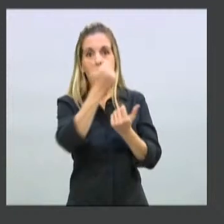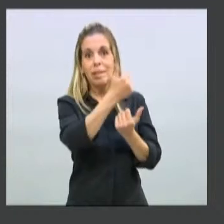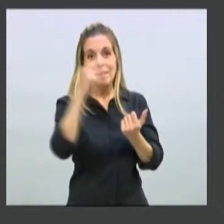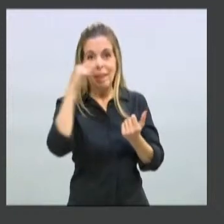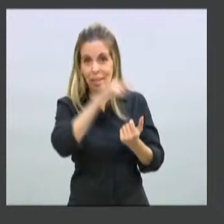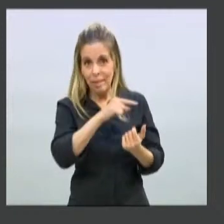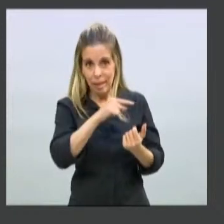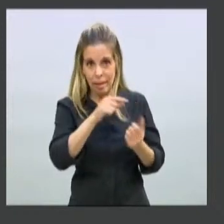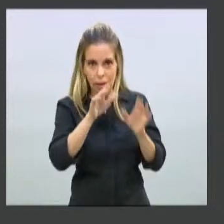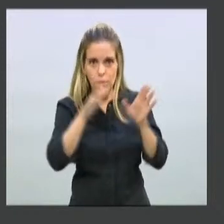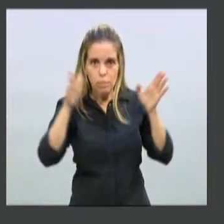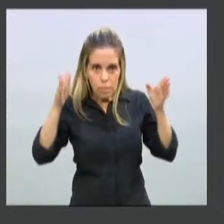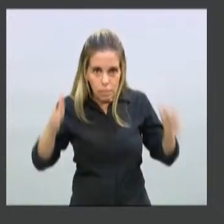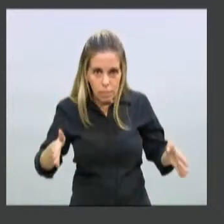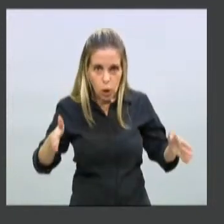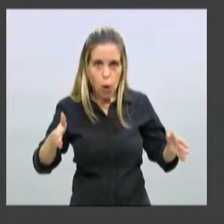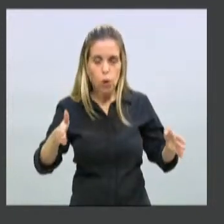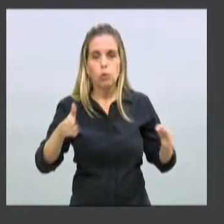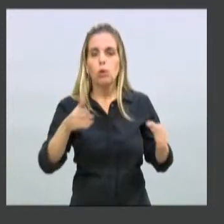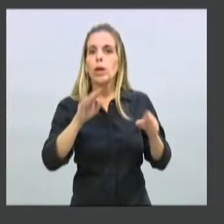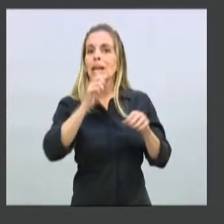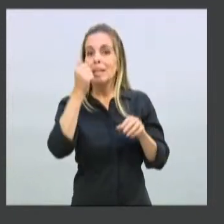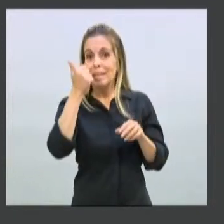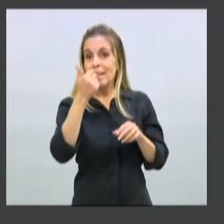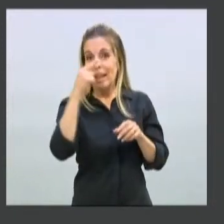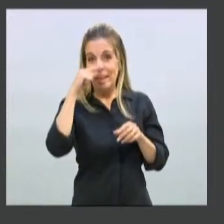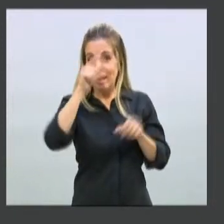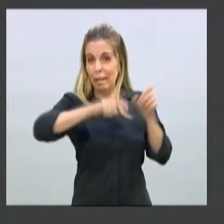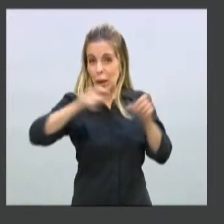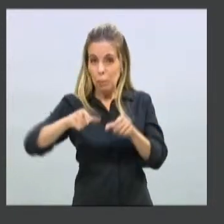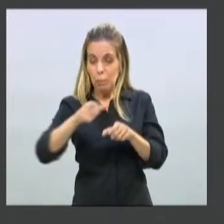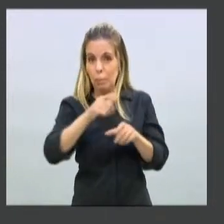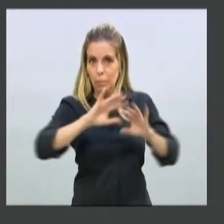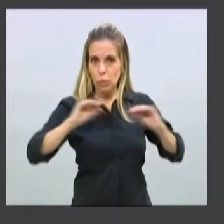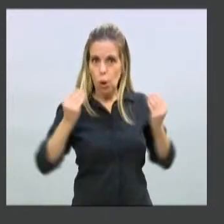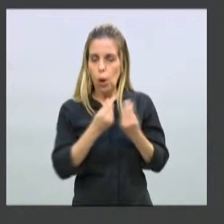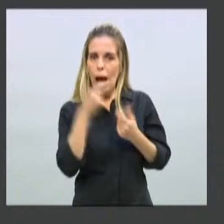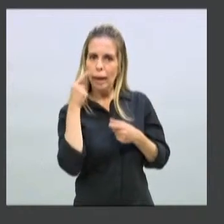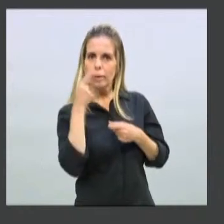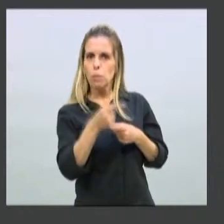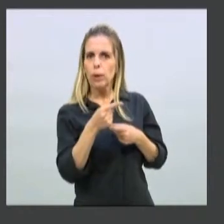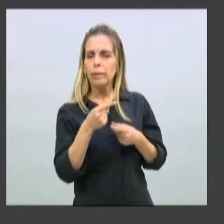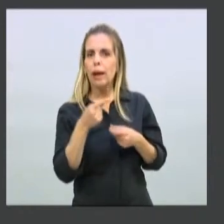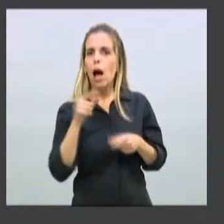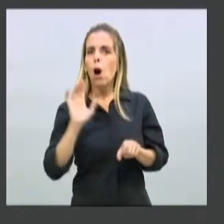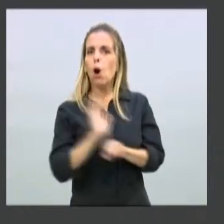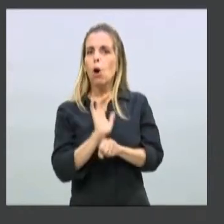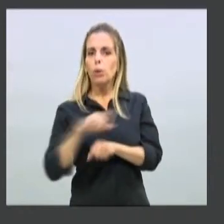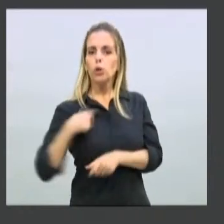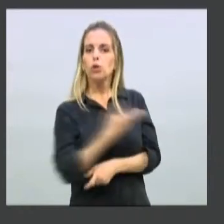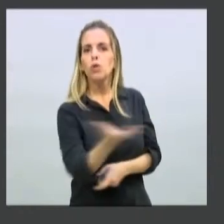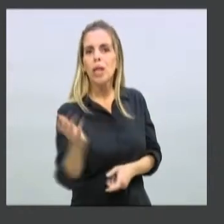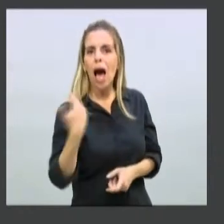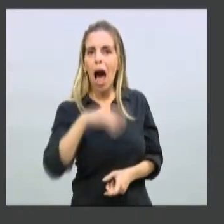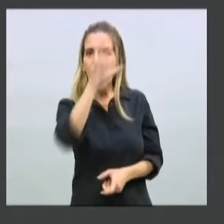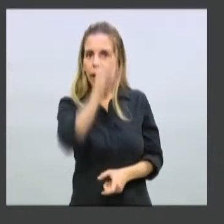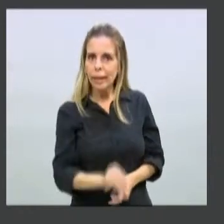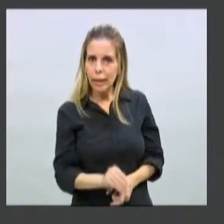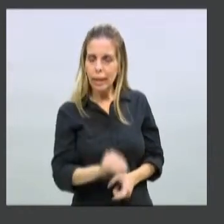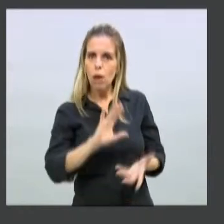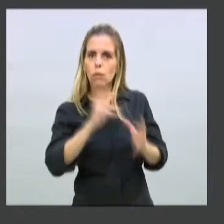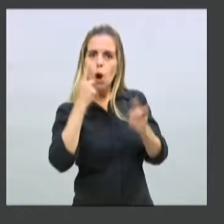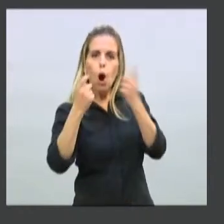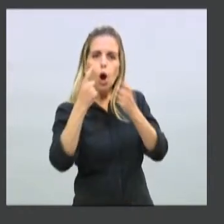los días. Uno ahí puede mostrar el éxito que hemos tenido como sociedad controlando la